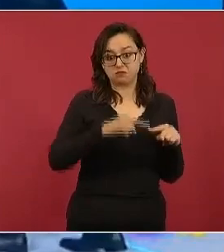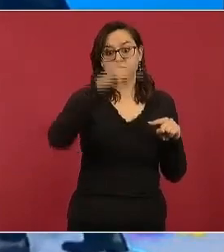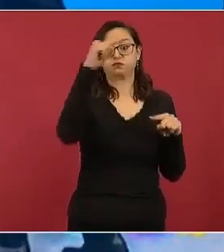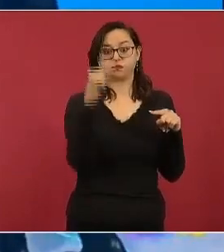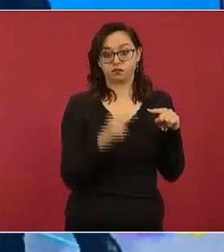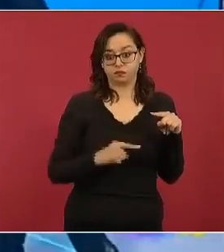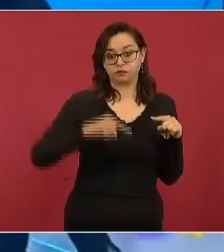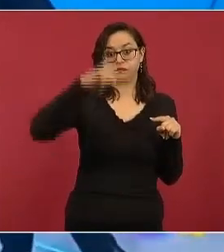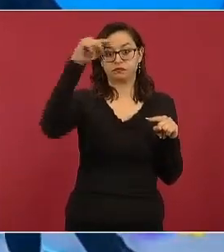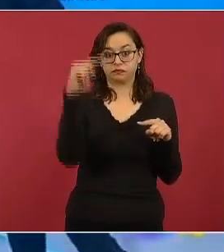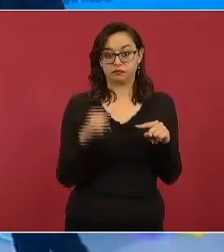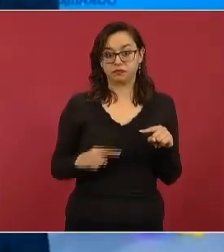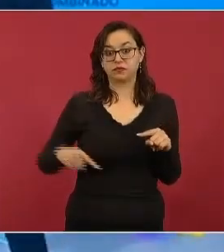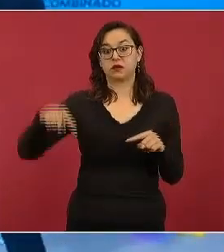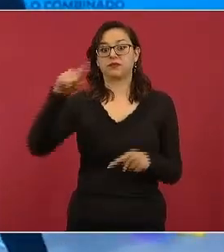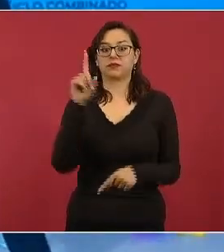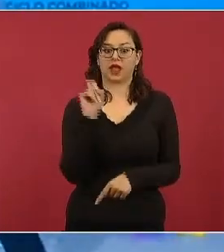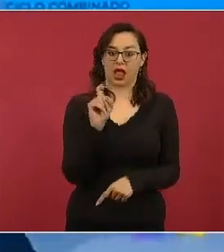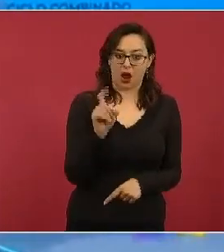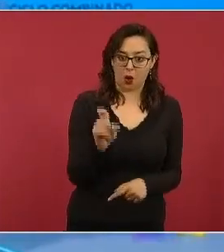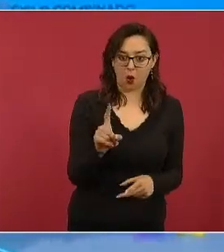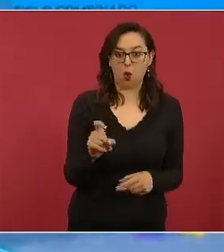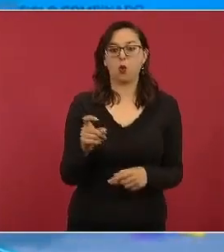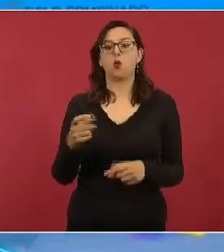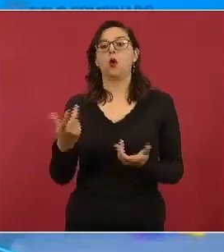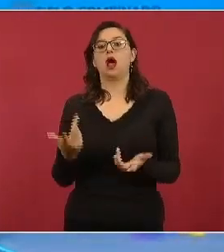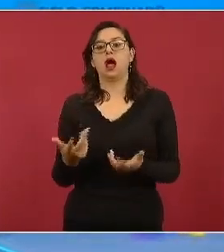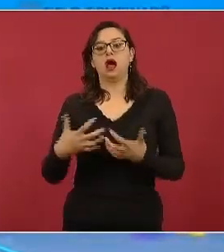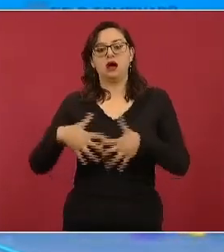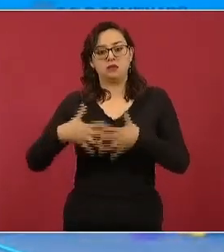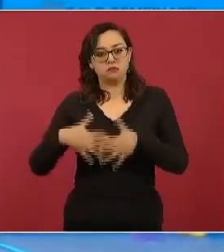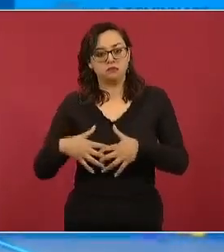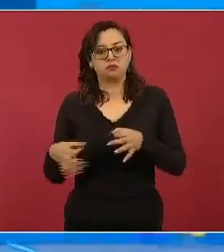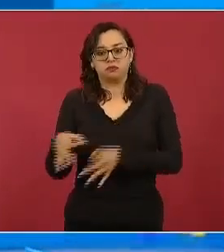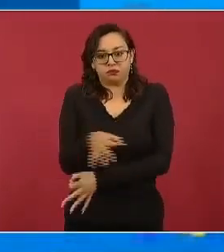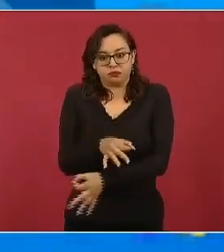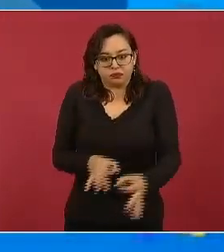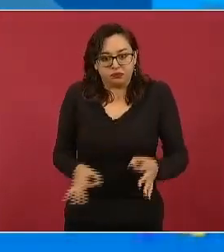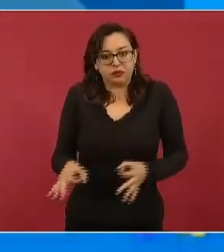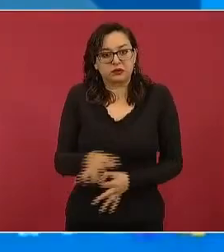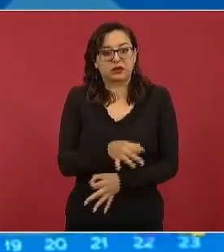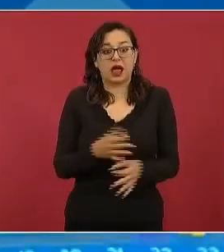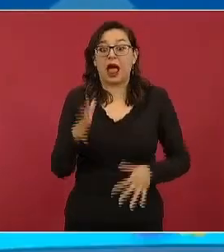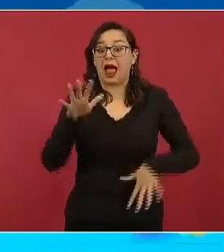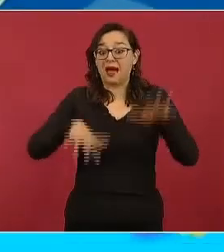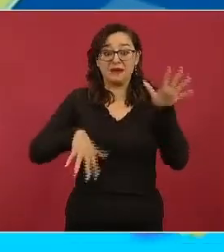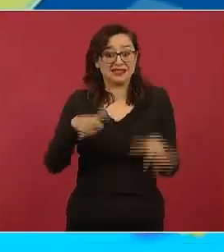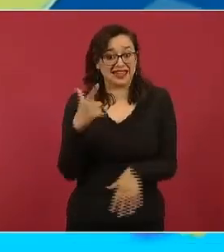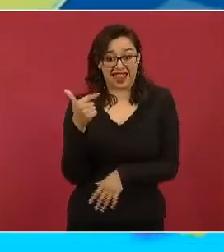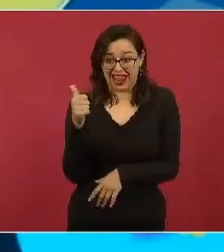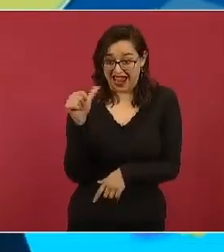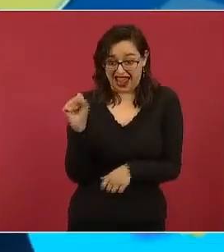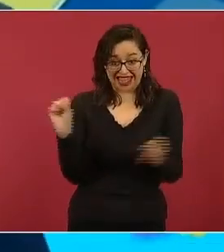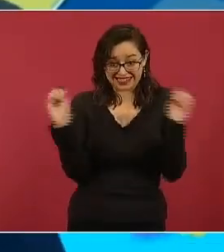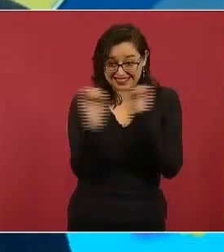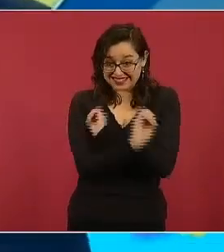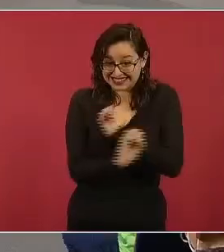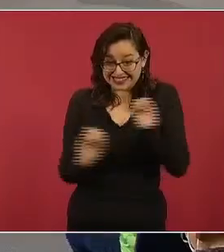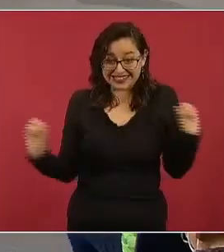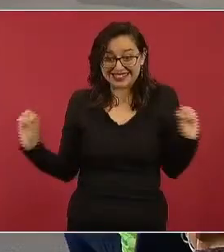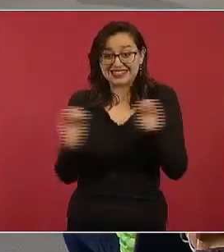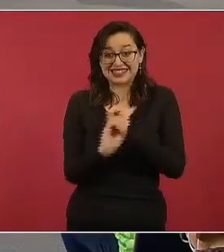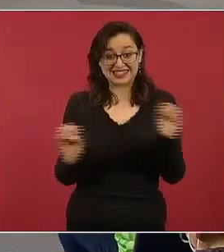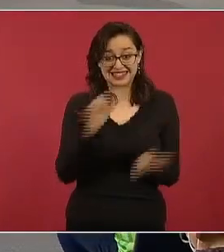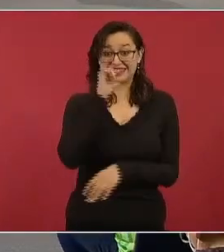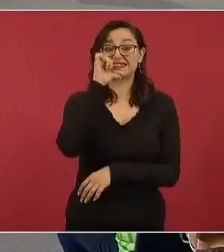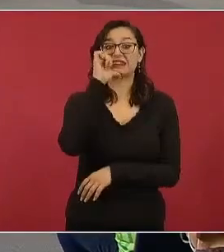aquí la energía hidráulica, la energía nuclear. Vean ustedes, hay momentos en los que no hay nada de gas en el sistema, absolutamente